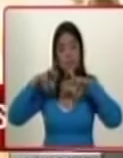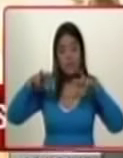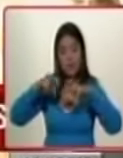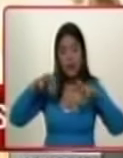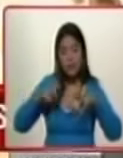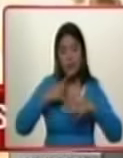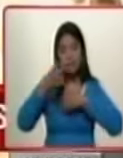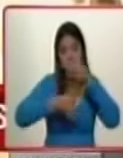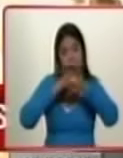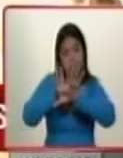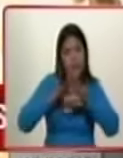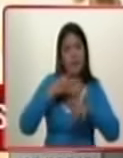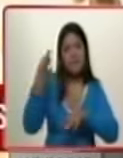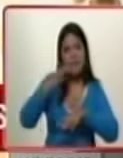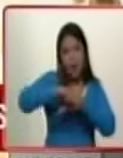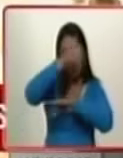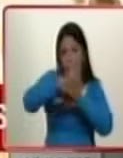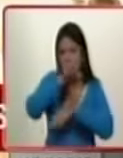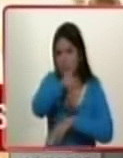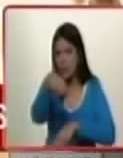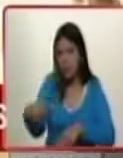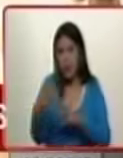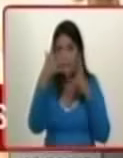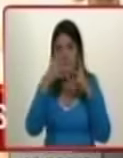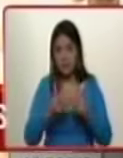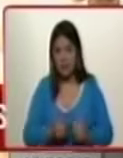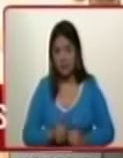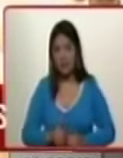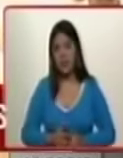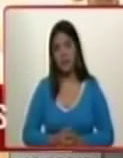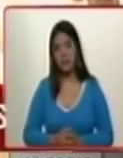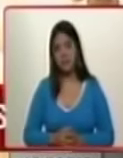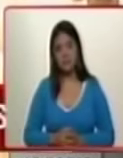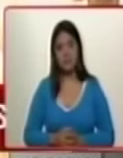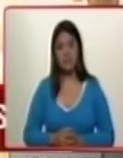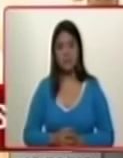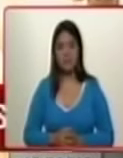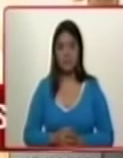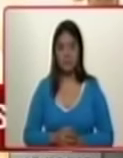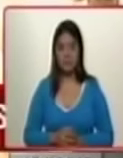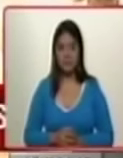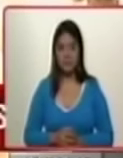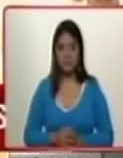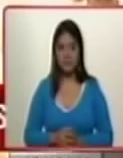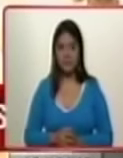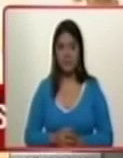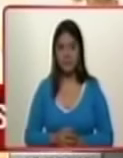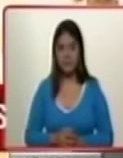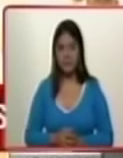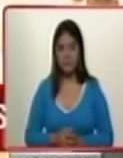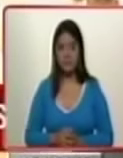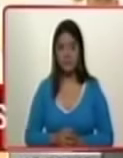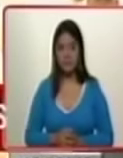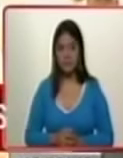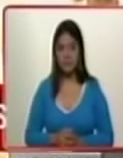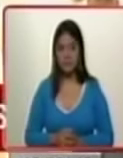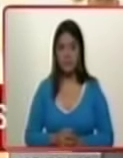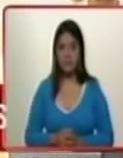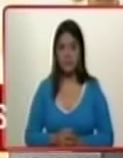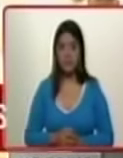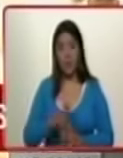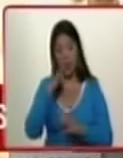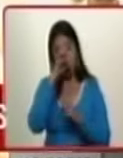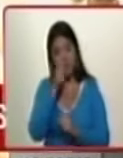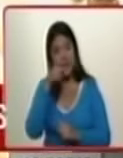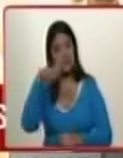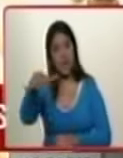se determinarán si son responsabilidades penales, administrativas o civiles. A razón de esto, para confianza del